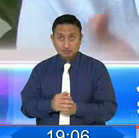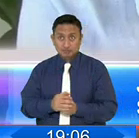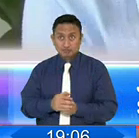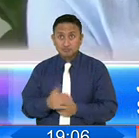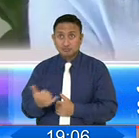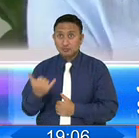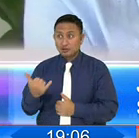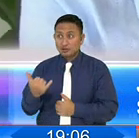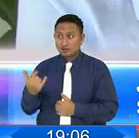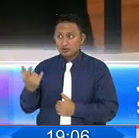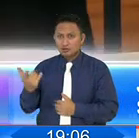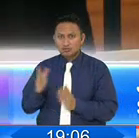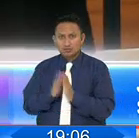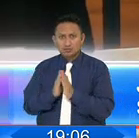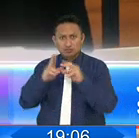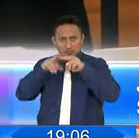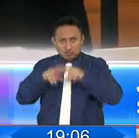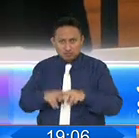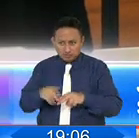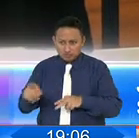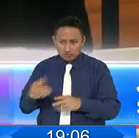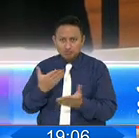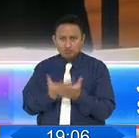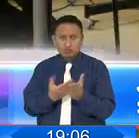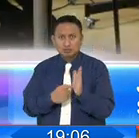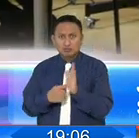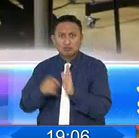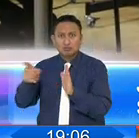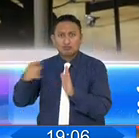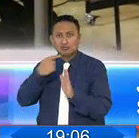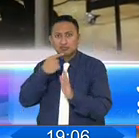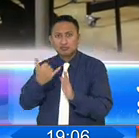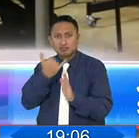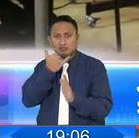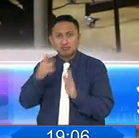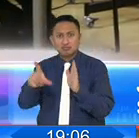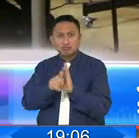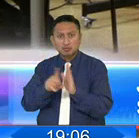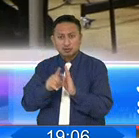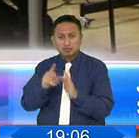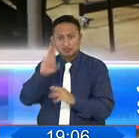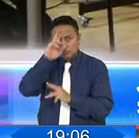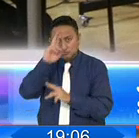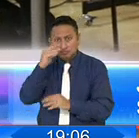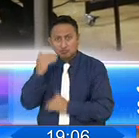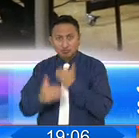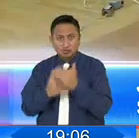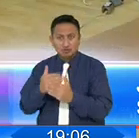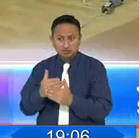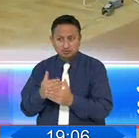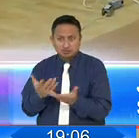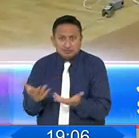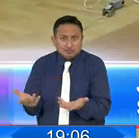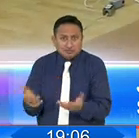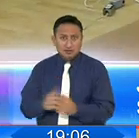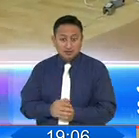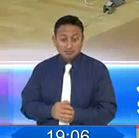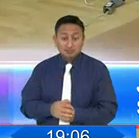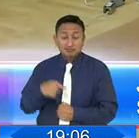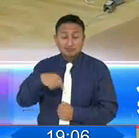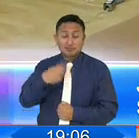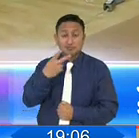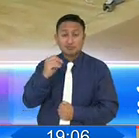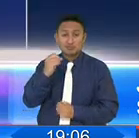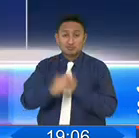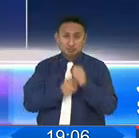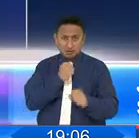lamentable que se haya negado la casación ante la evidente aplicación errónea de la ley e irrespeto al debido proceso en el trámite de juicio con el que se le ha perseguido por